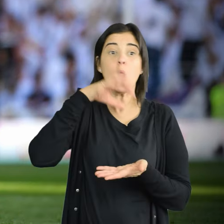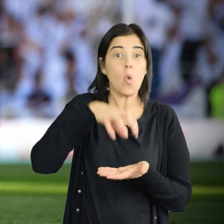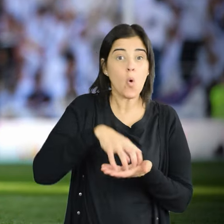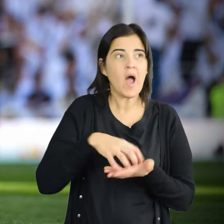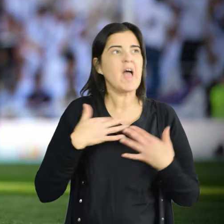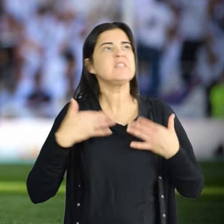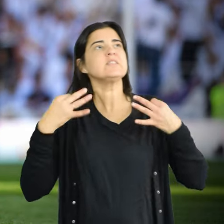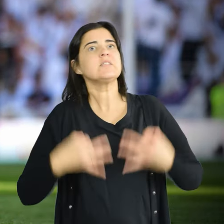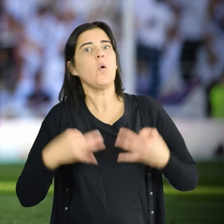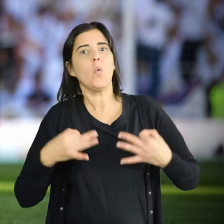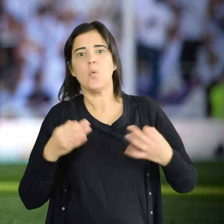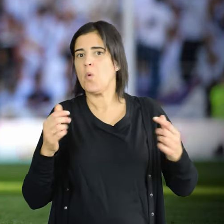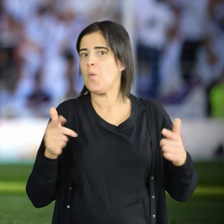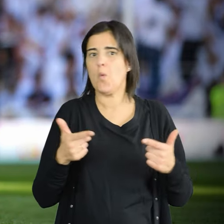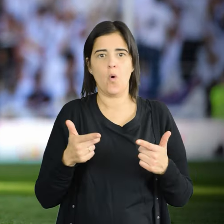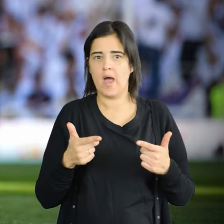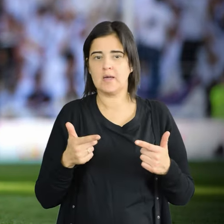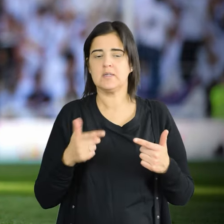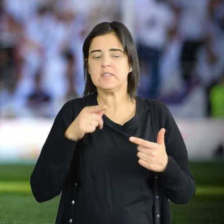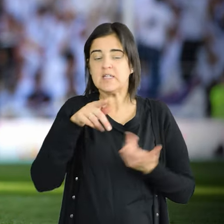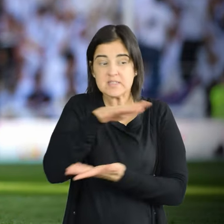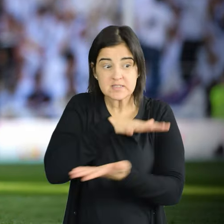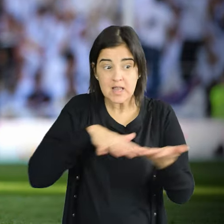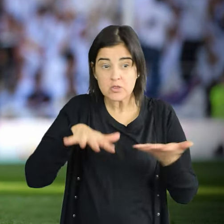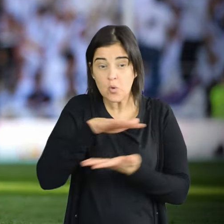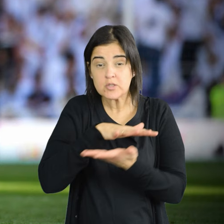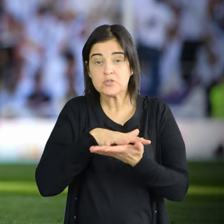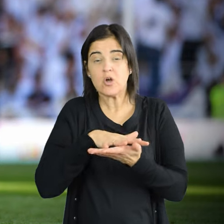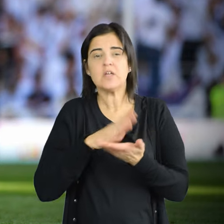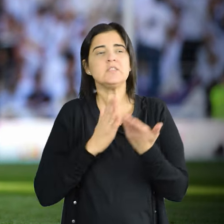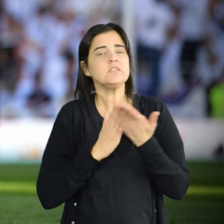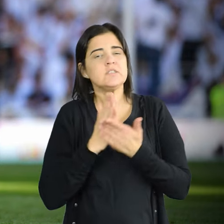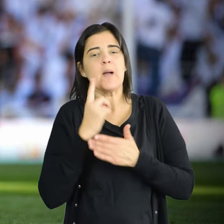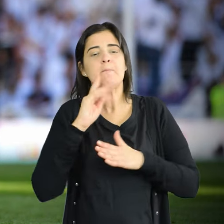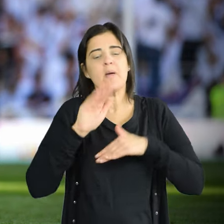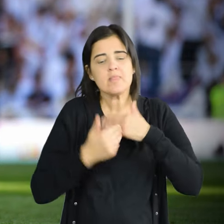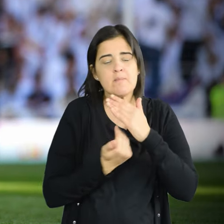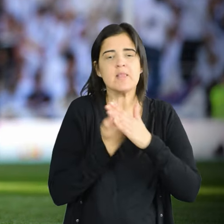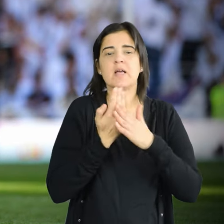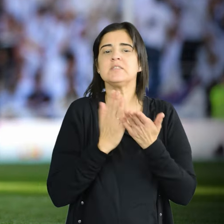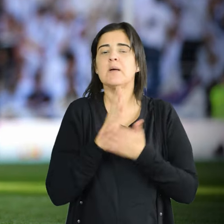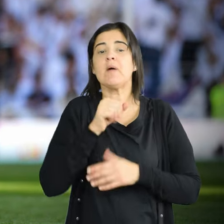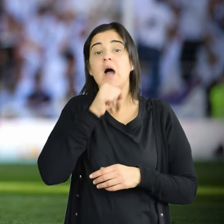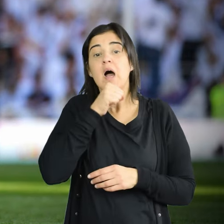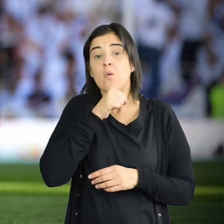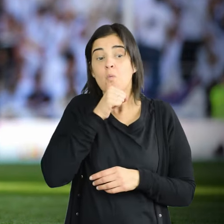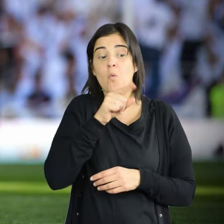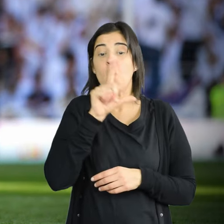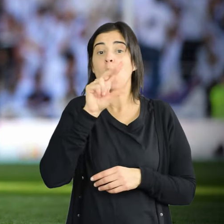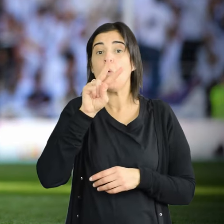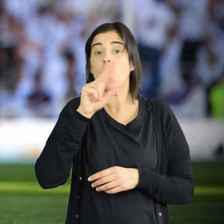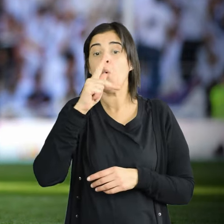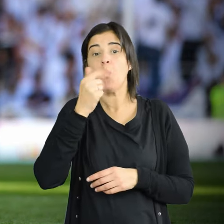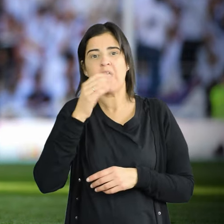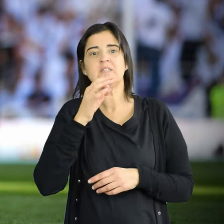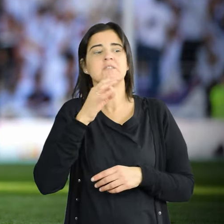ningún lugar parecía seguro en medio de esa situación y Como cada mañana el abuelo de Luca